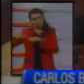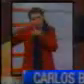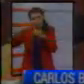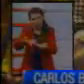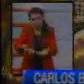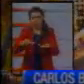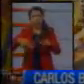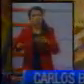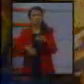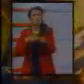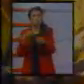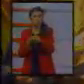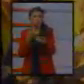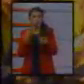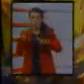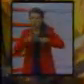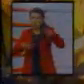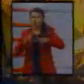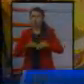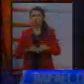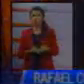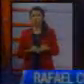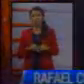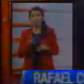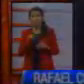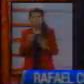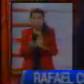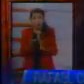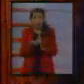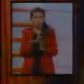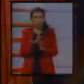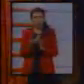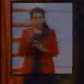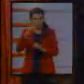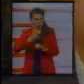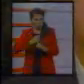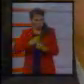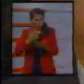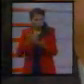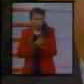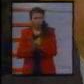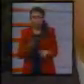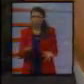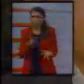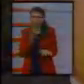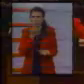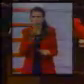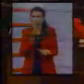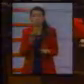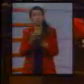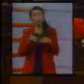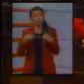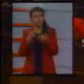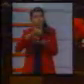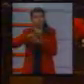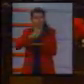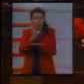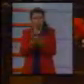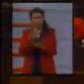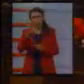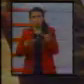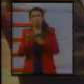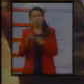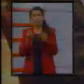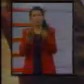como insumo. Esa especulación no es ganancia legítima. La propuesta, aseguran estos asambleístas, se incluirá dentro del ya